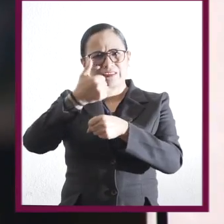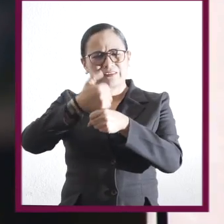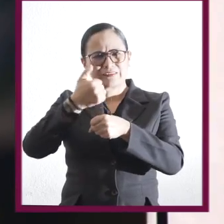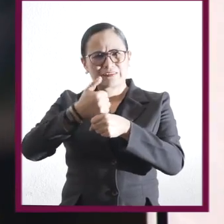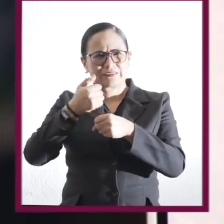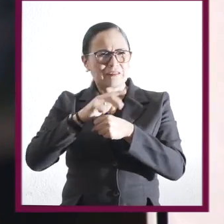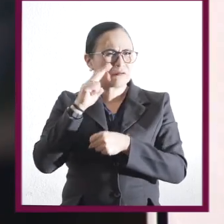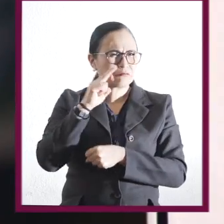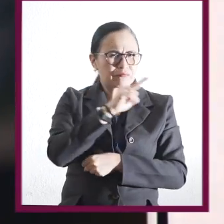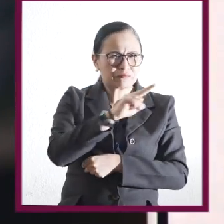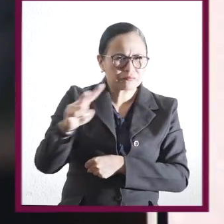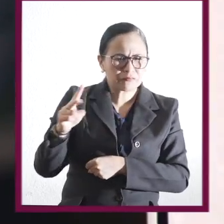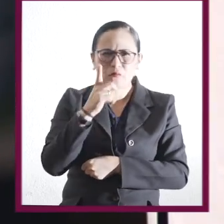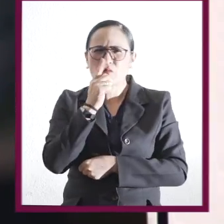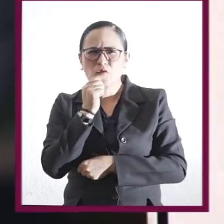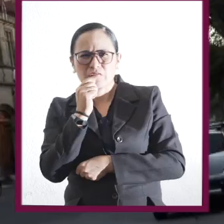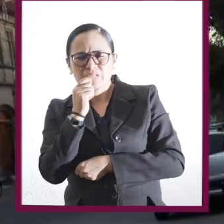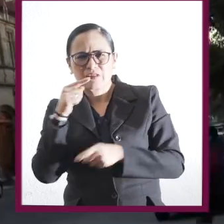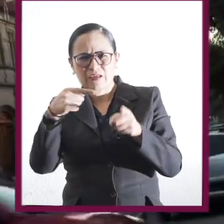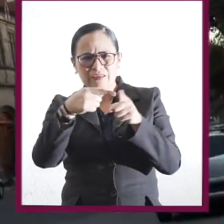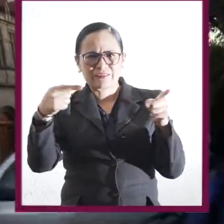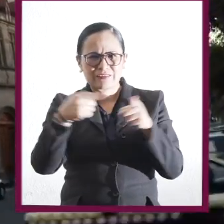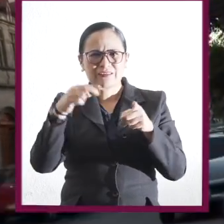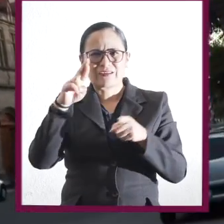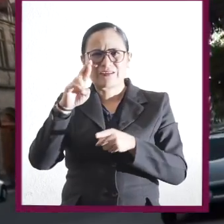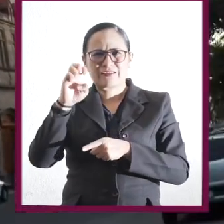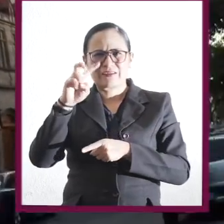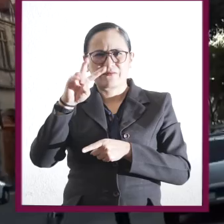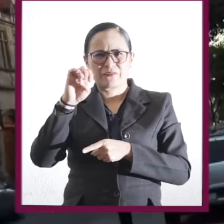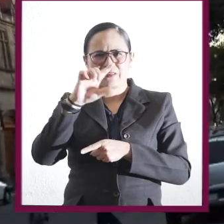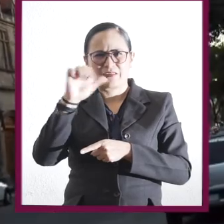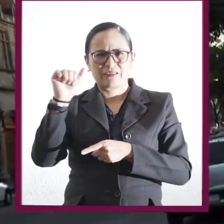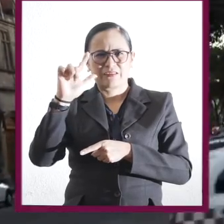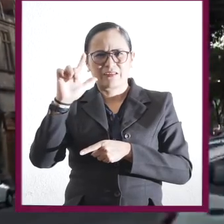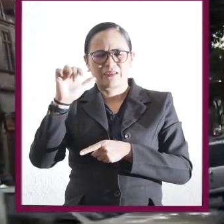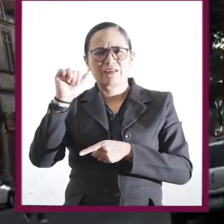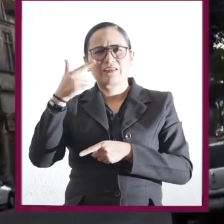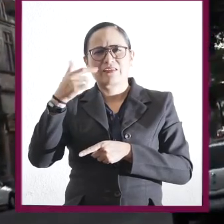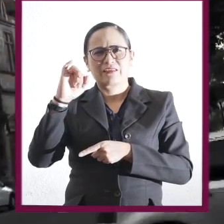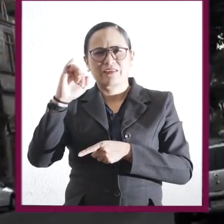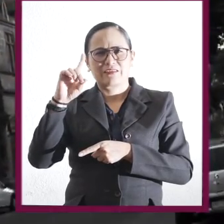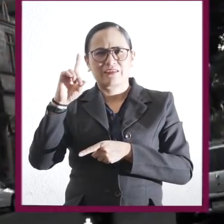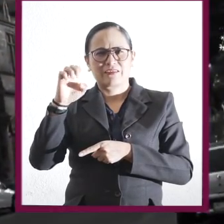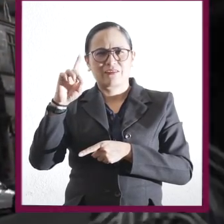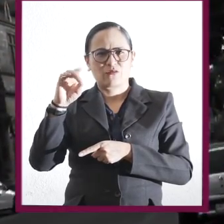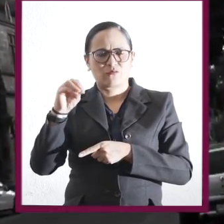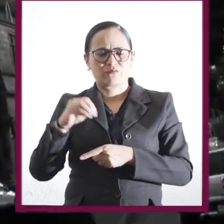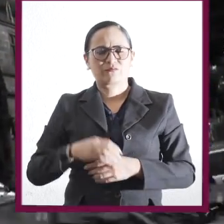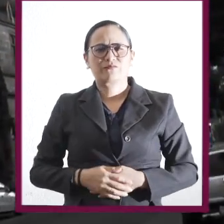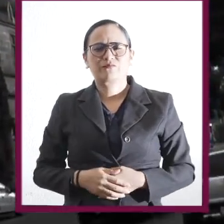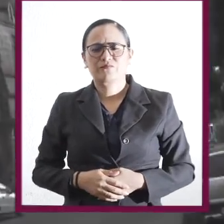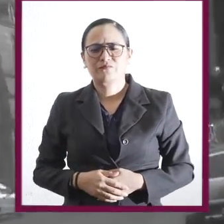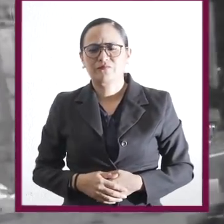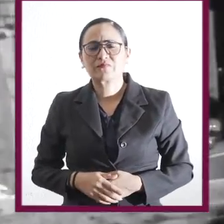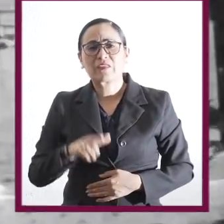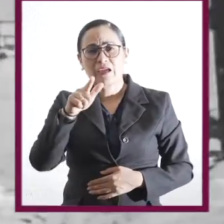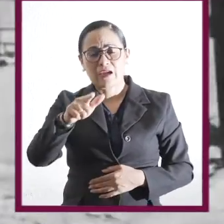policía en la esquina de Victoria y Revillagigedo, que fue planeada por Federico Mariscal en